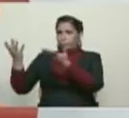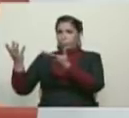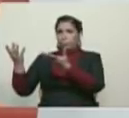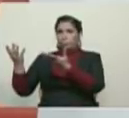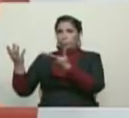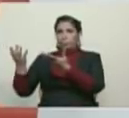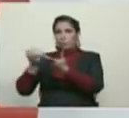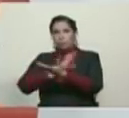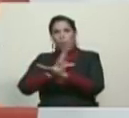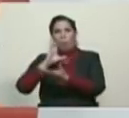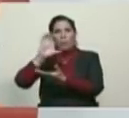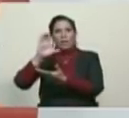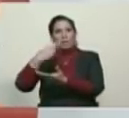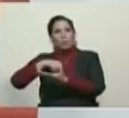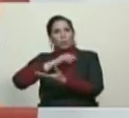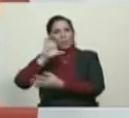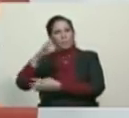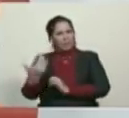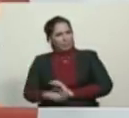la soberanía de nuestra patria.